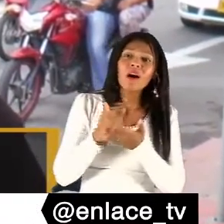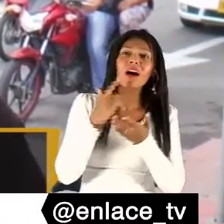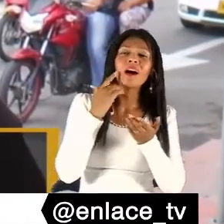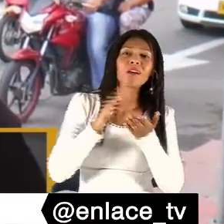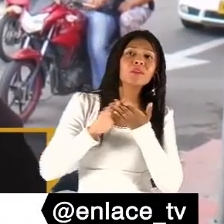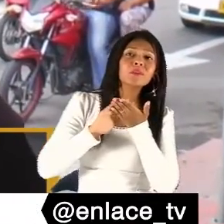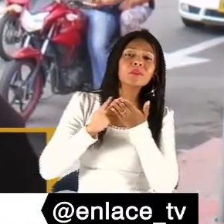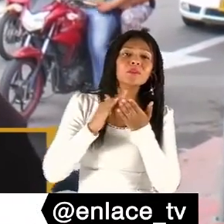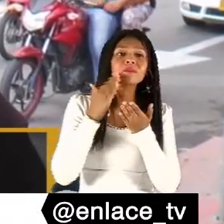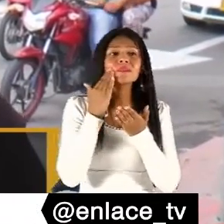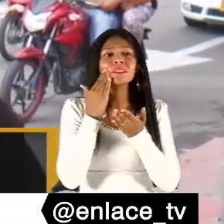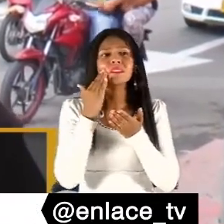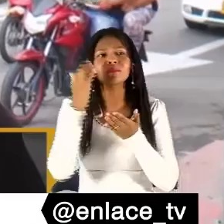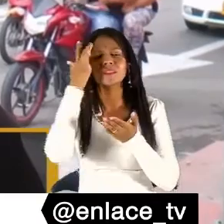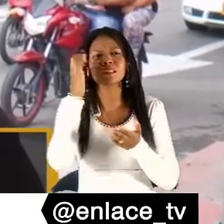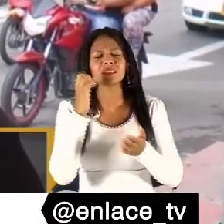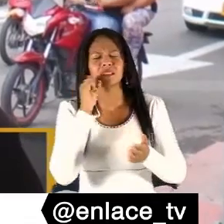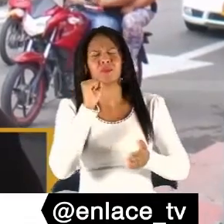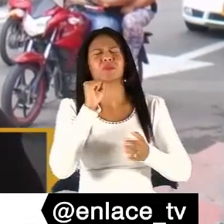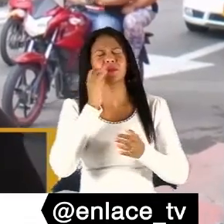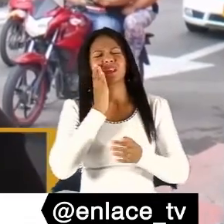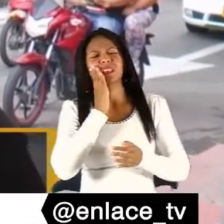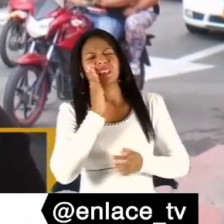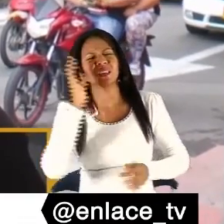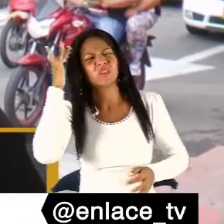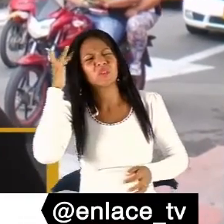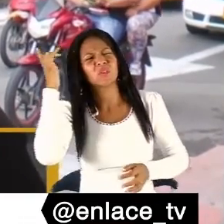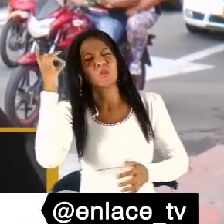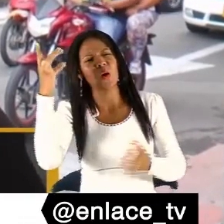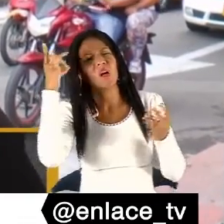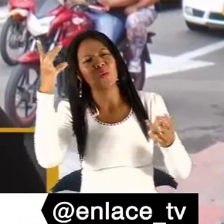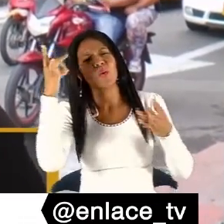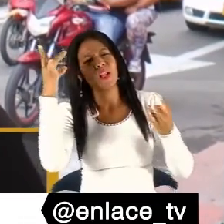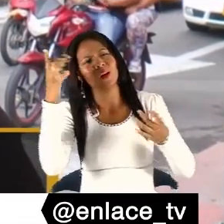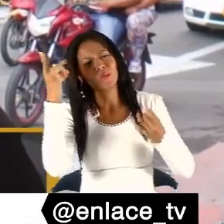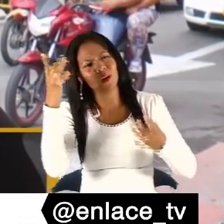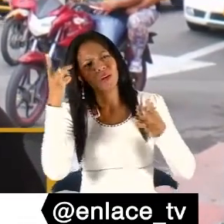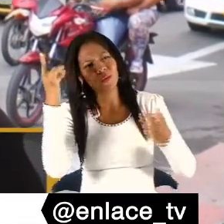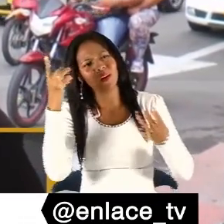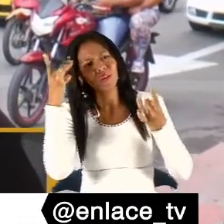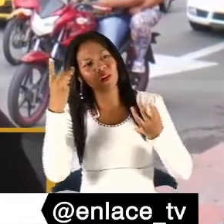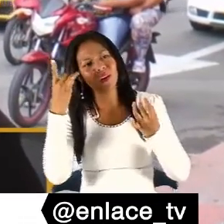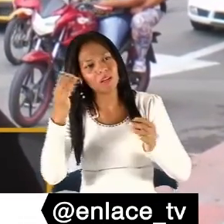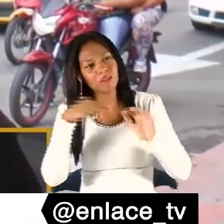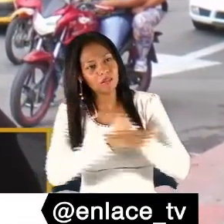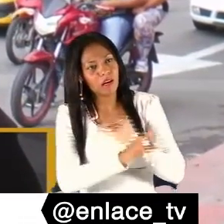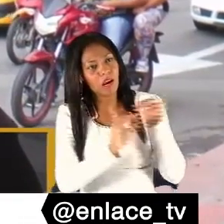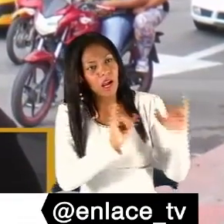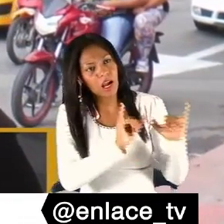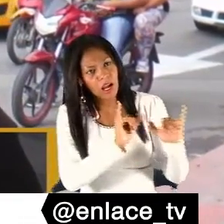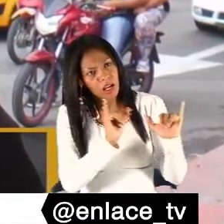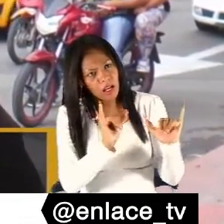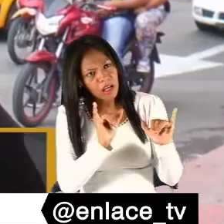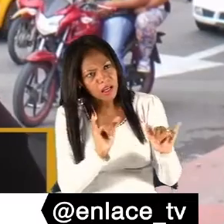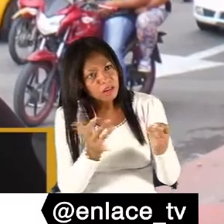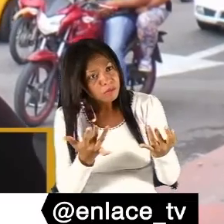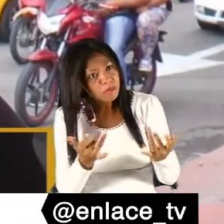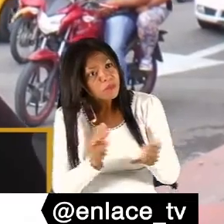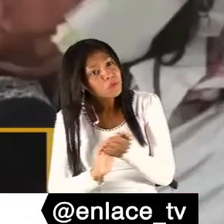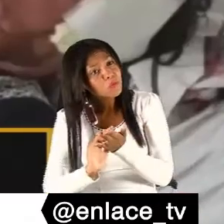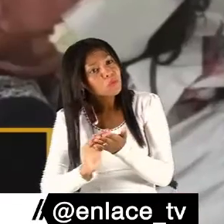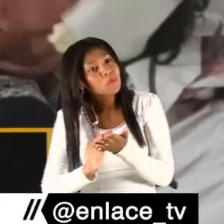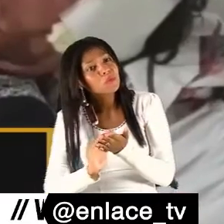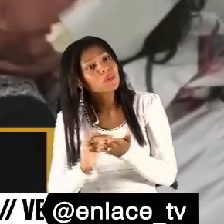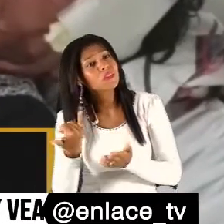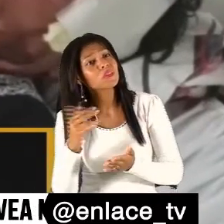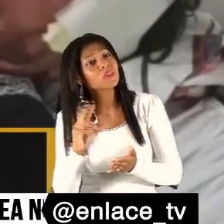porque él le dio una picada en la cara, un dolor de cabeza y él está aquí internado bregando a ver qué solución le tenga porque